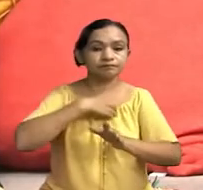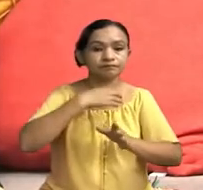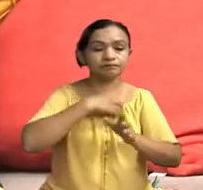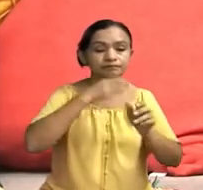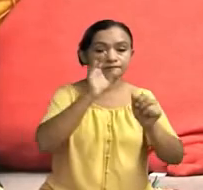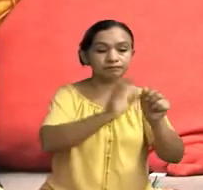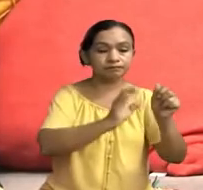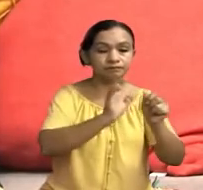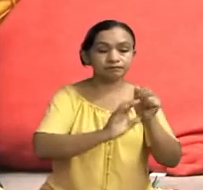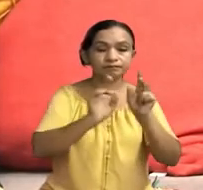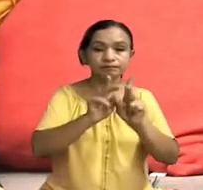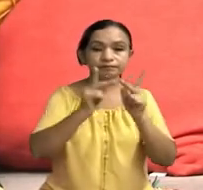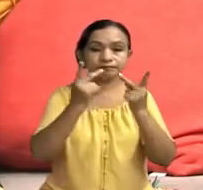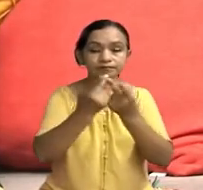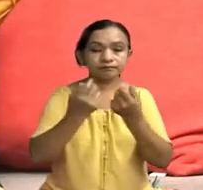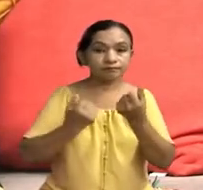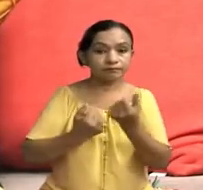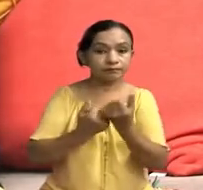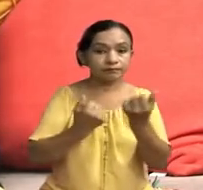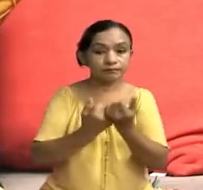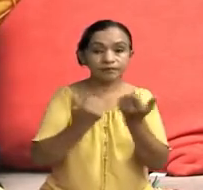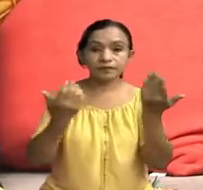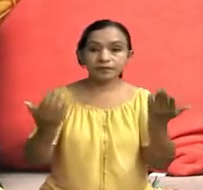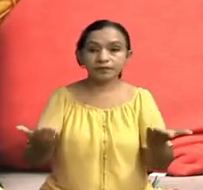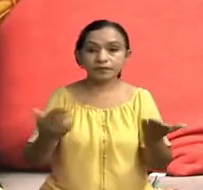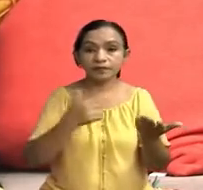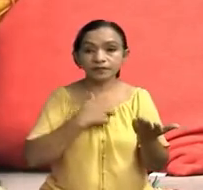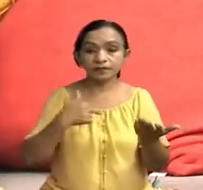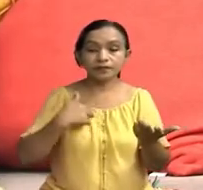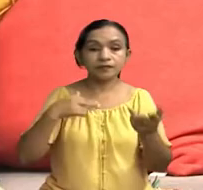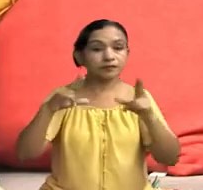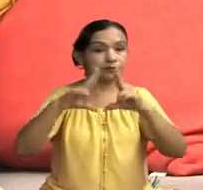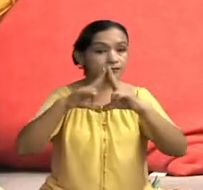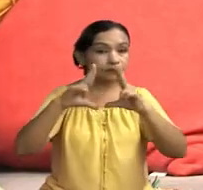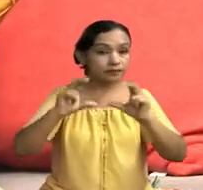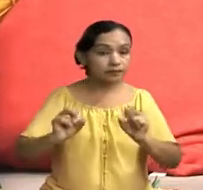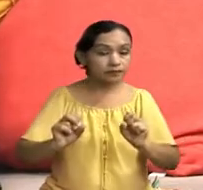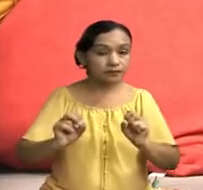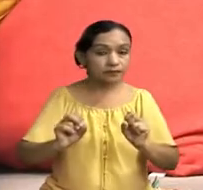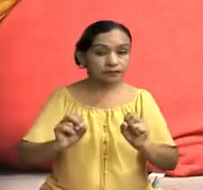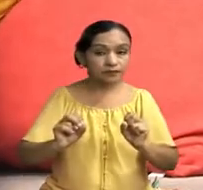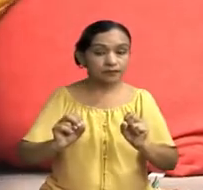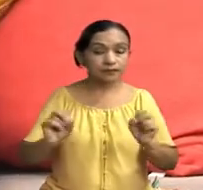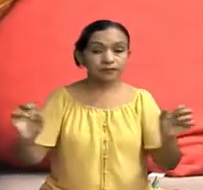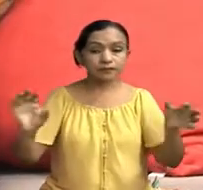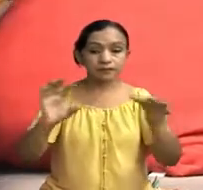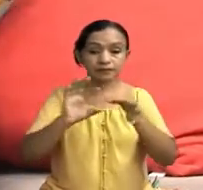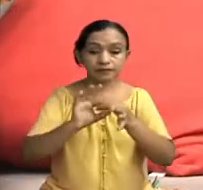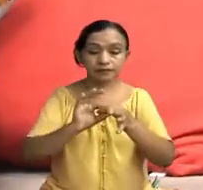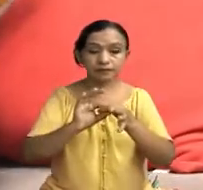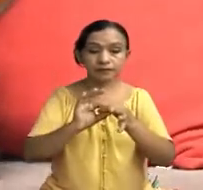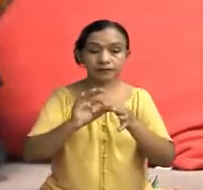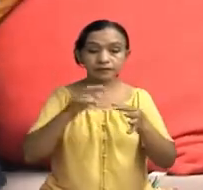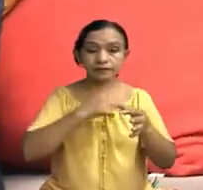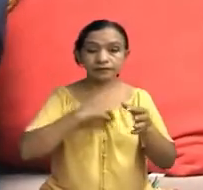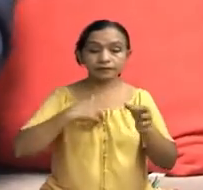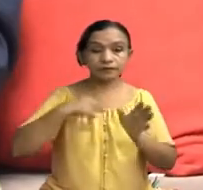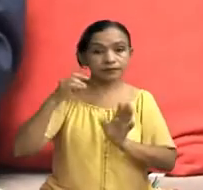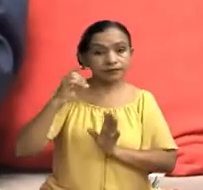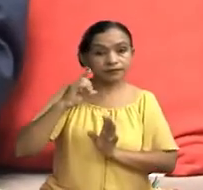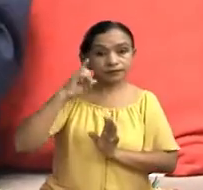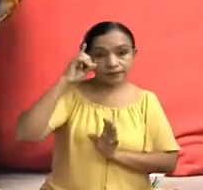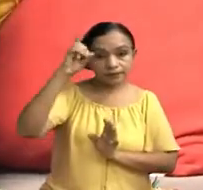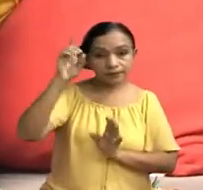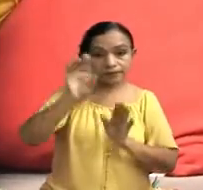en beneficio de los pueblos. Entonces incluso Nicaragua es parte de ese también, de esa tendencia progresista, de